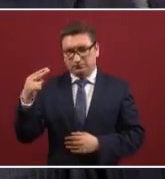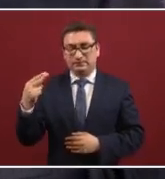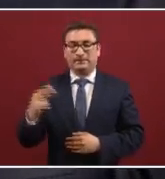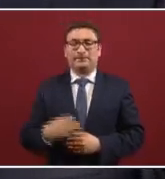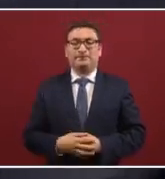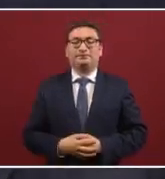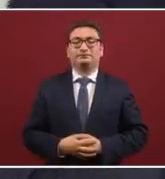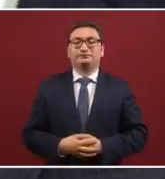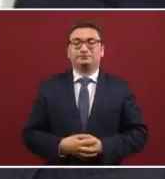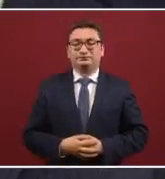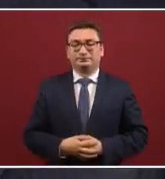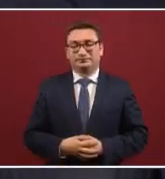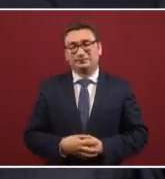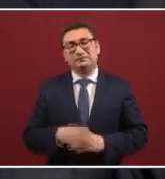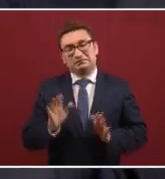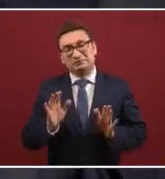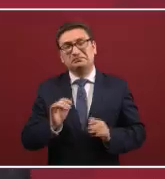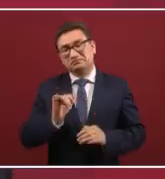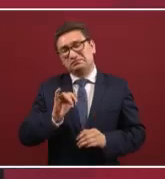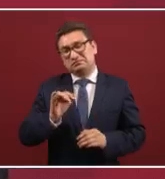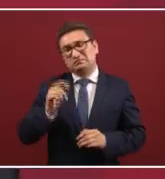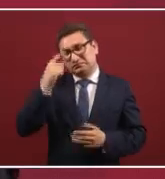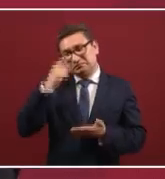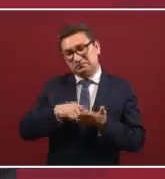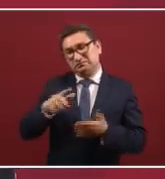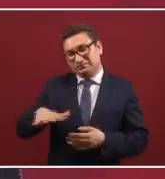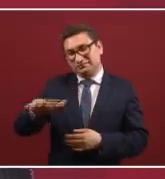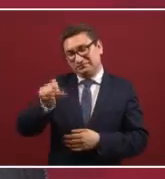sí, pues yo creo que por ahí, sí.